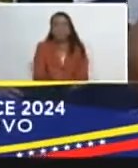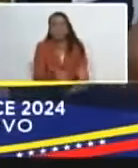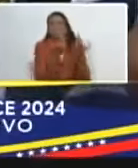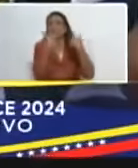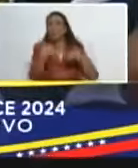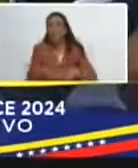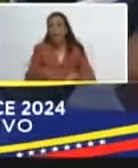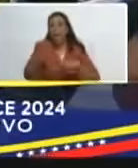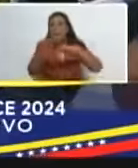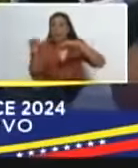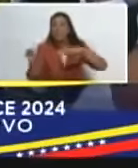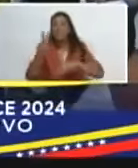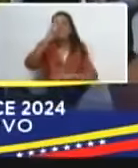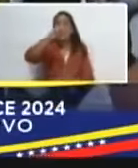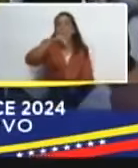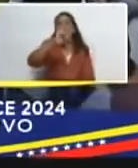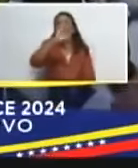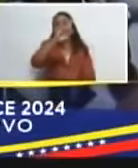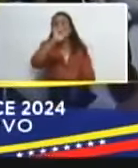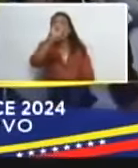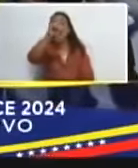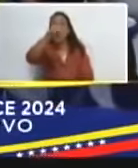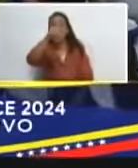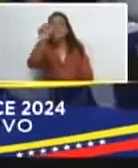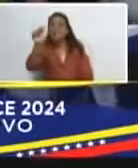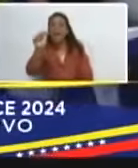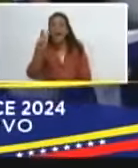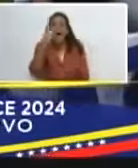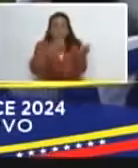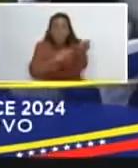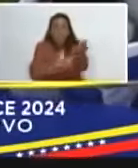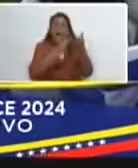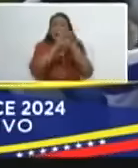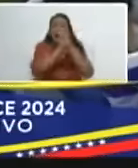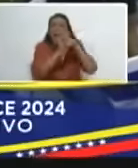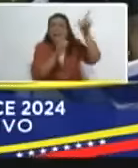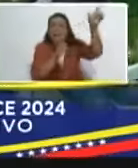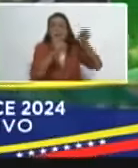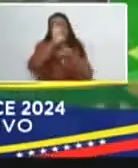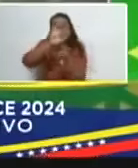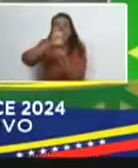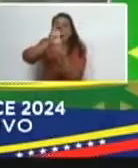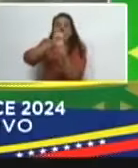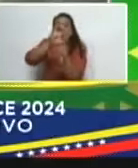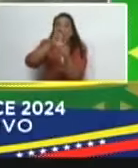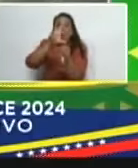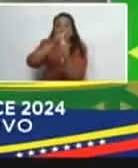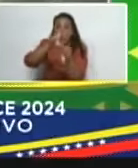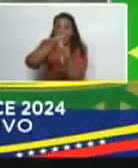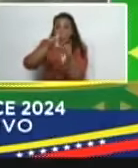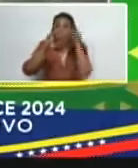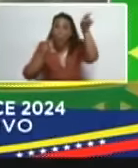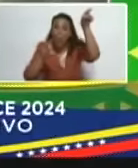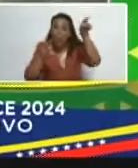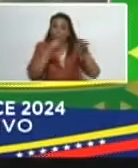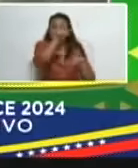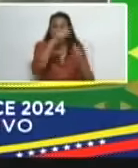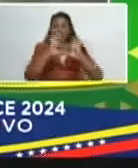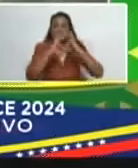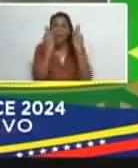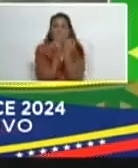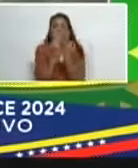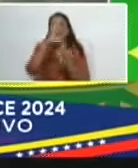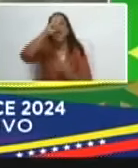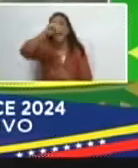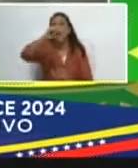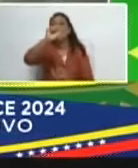en el municipio Miranda, mis paisanos de Coro, de por allá venimos los Maduros. Mi